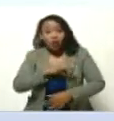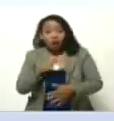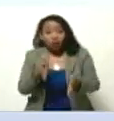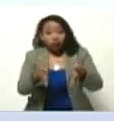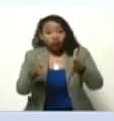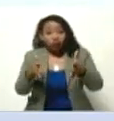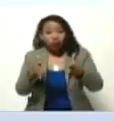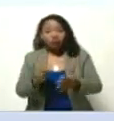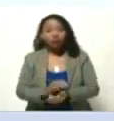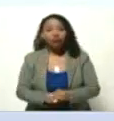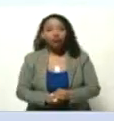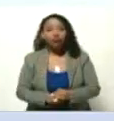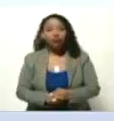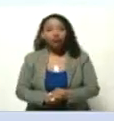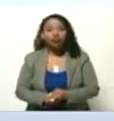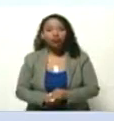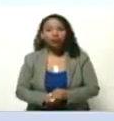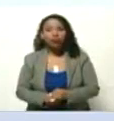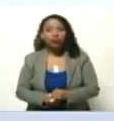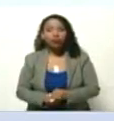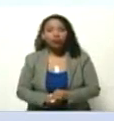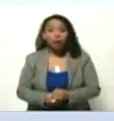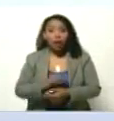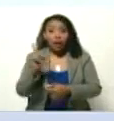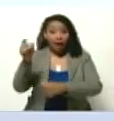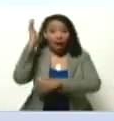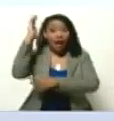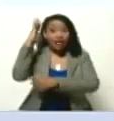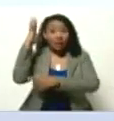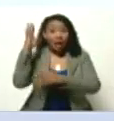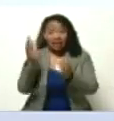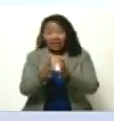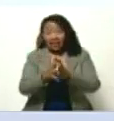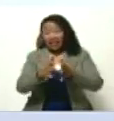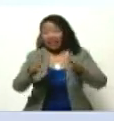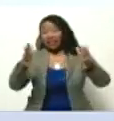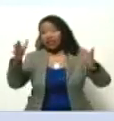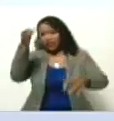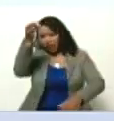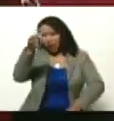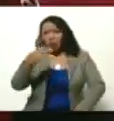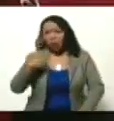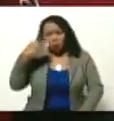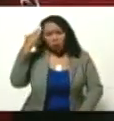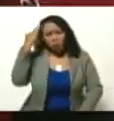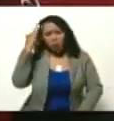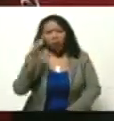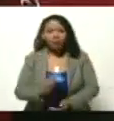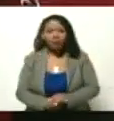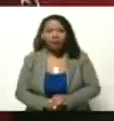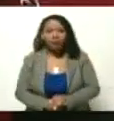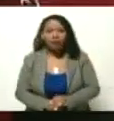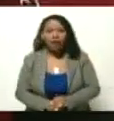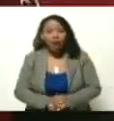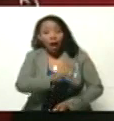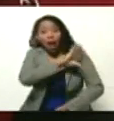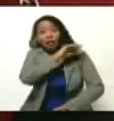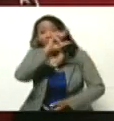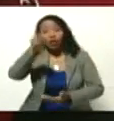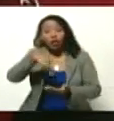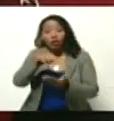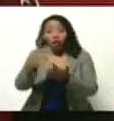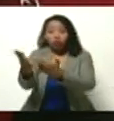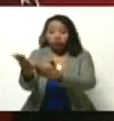sacó una señora. Van a ser asambleas extraordinariamente grandes, seguro, pues. La Dirección Nacional recibirá